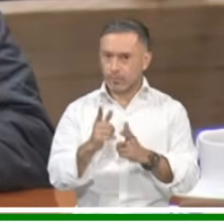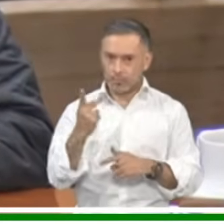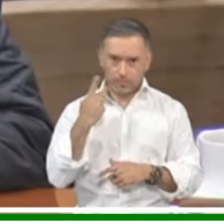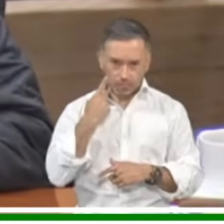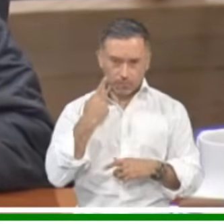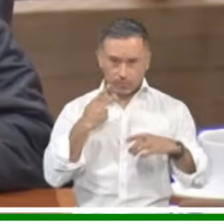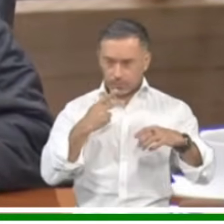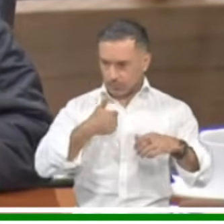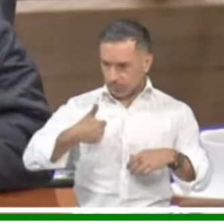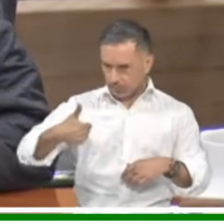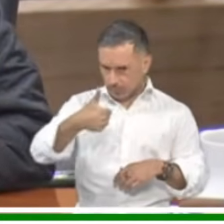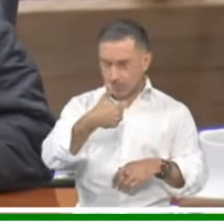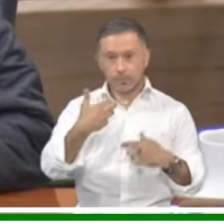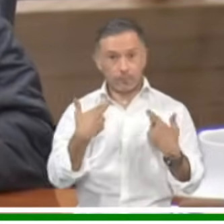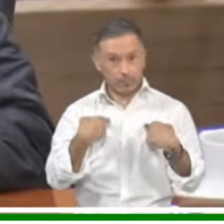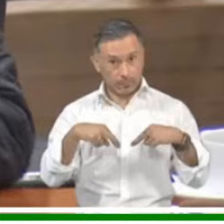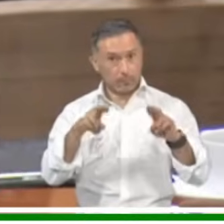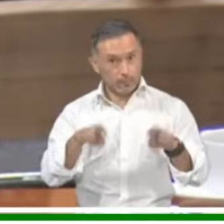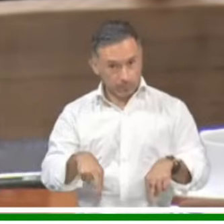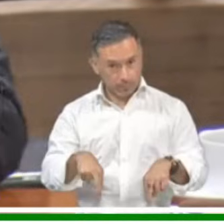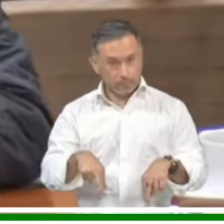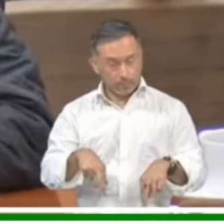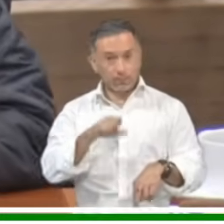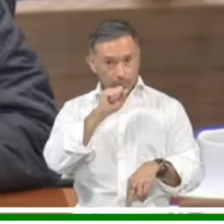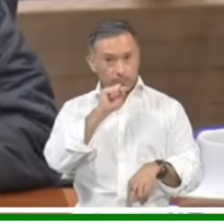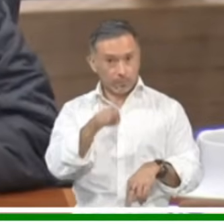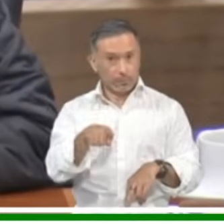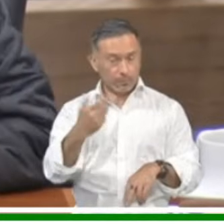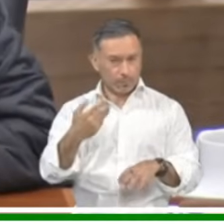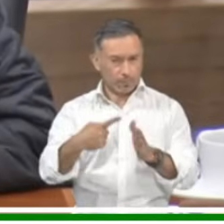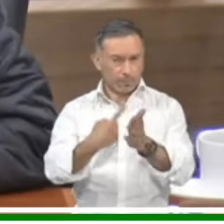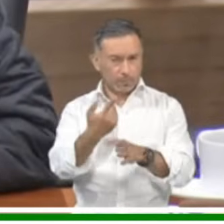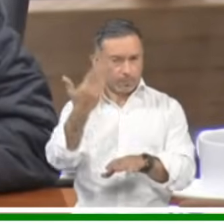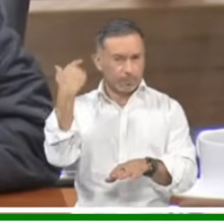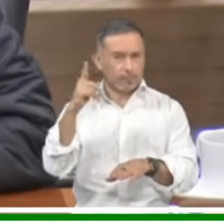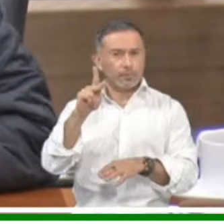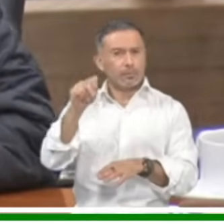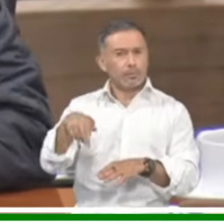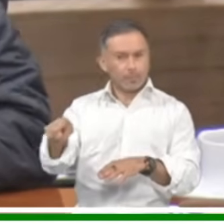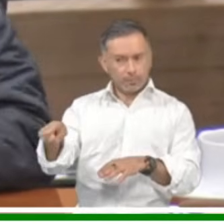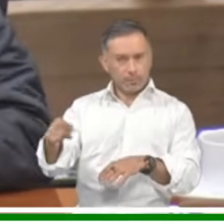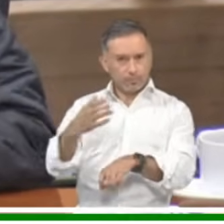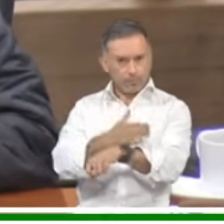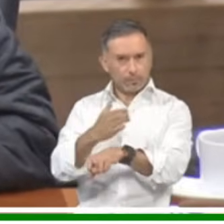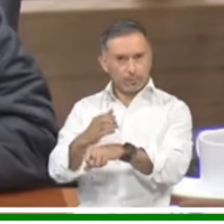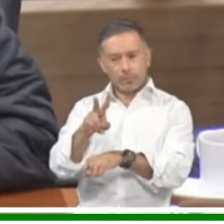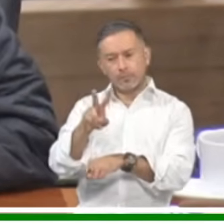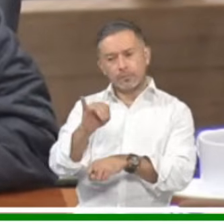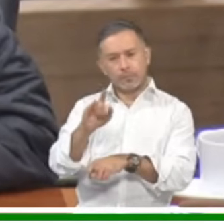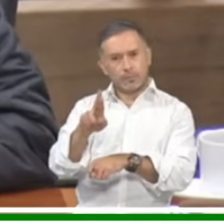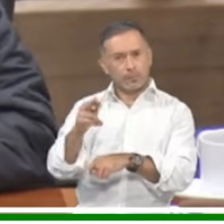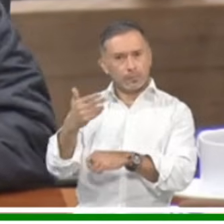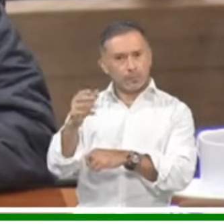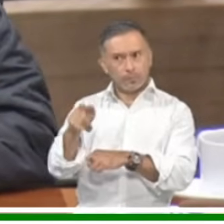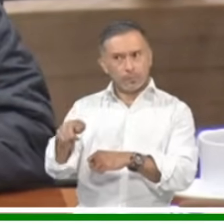los representantes, porque además, como alguna vez lo dijo mi compañero del PAN, Víctor Hugo Sondón, somos puros